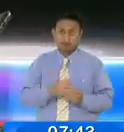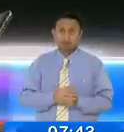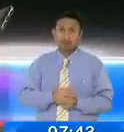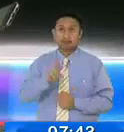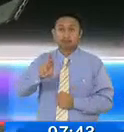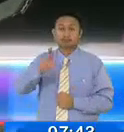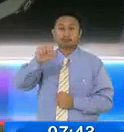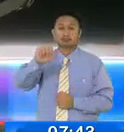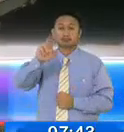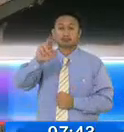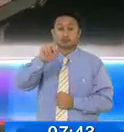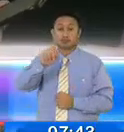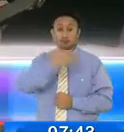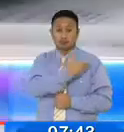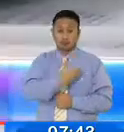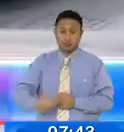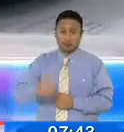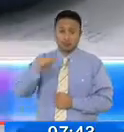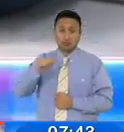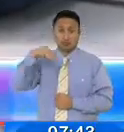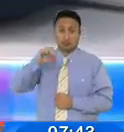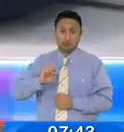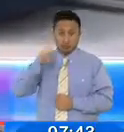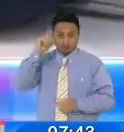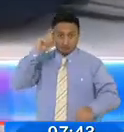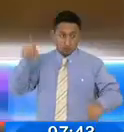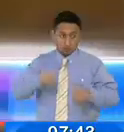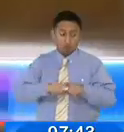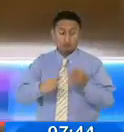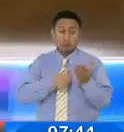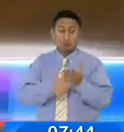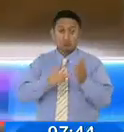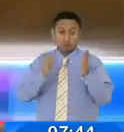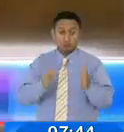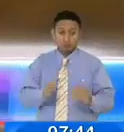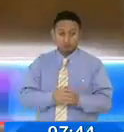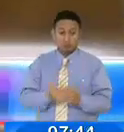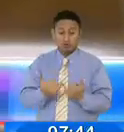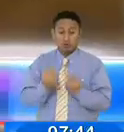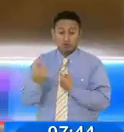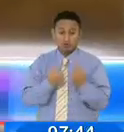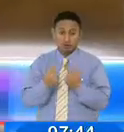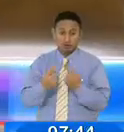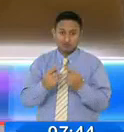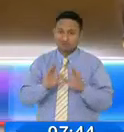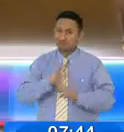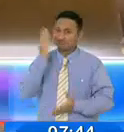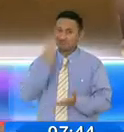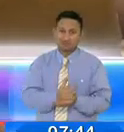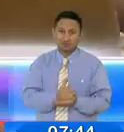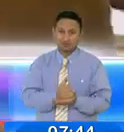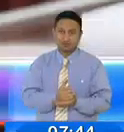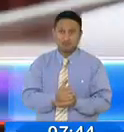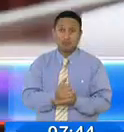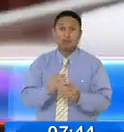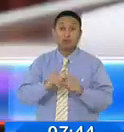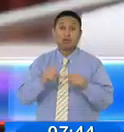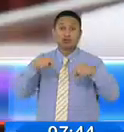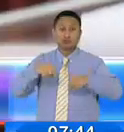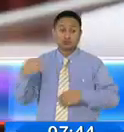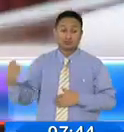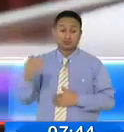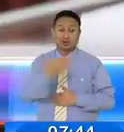de la AME, afirma que tras la emisión de ambos acuerdos ministeriales, se rompió el llamado diálogo. Eso sí, fueron a reunirse con el